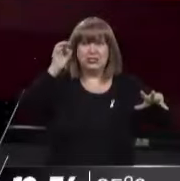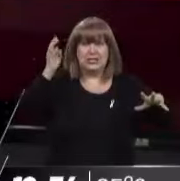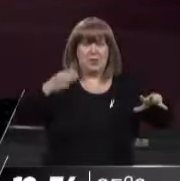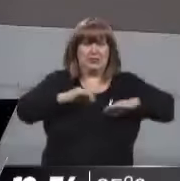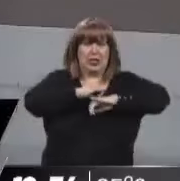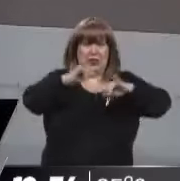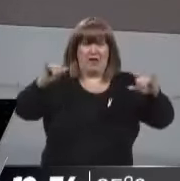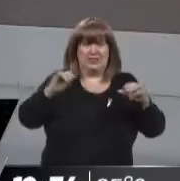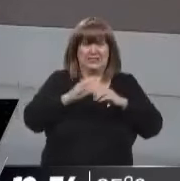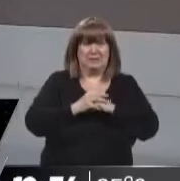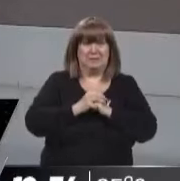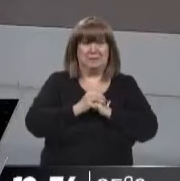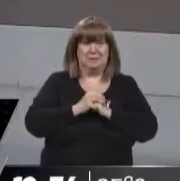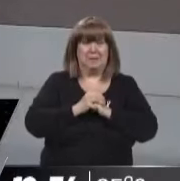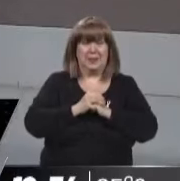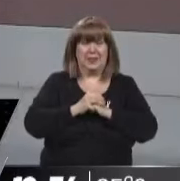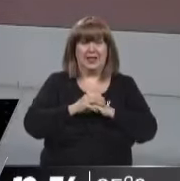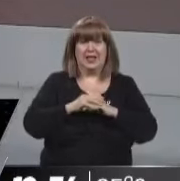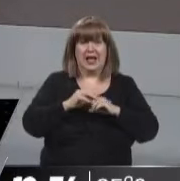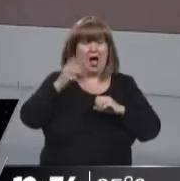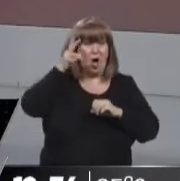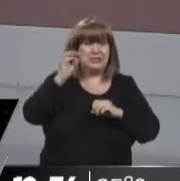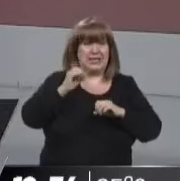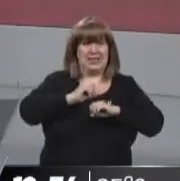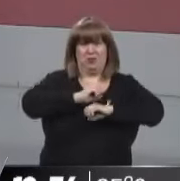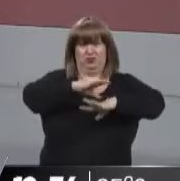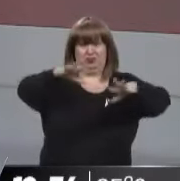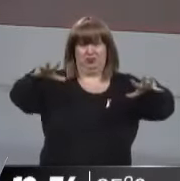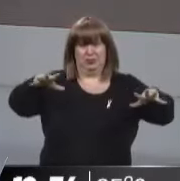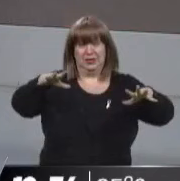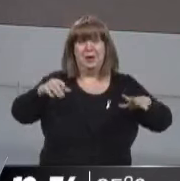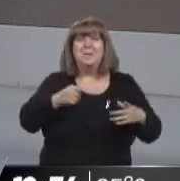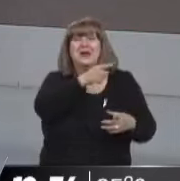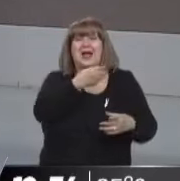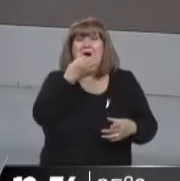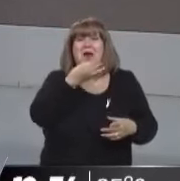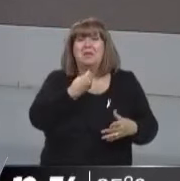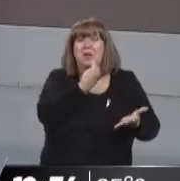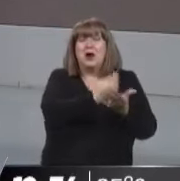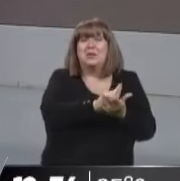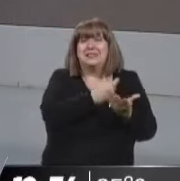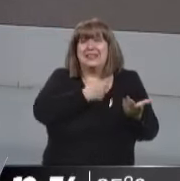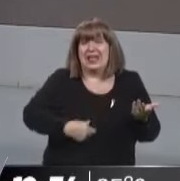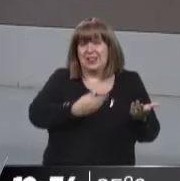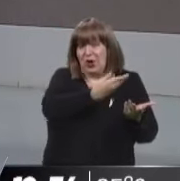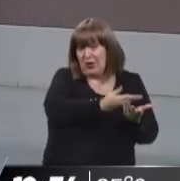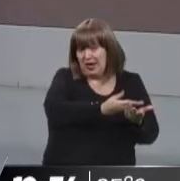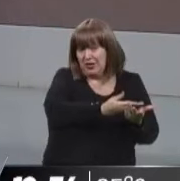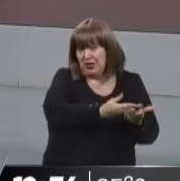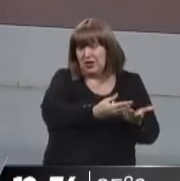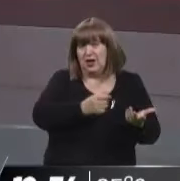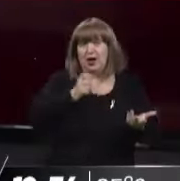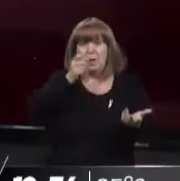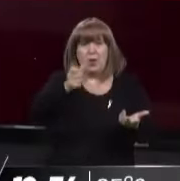gente. Sí, mentira. Mucho más. ¿Qué pasó? A partir de lo que hace Cerruti es un tema de Estado, digamos. Exacto. Antes era, de hecho no nos hubiéramos enterado mucho de nosotros. No,